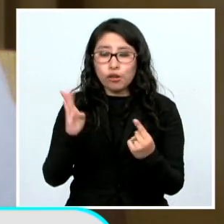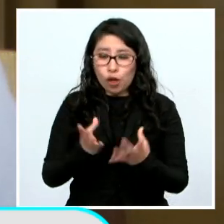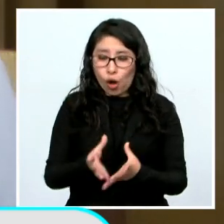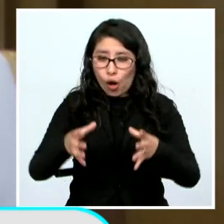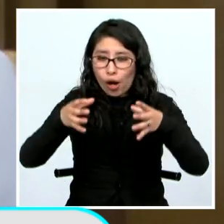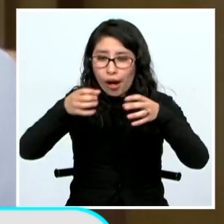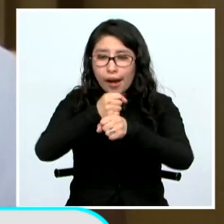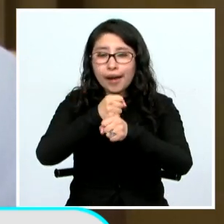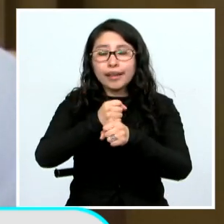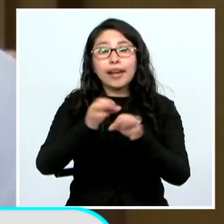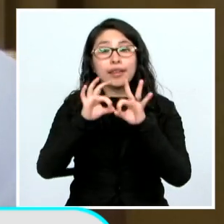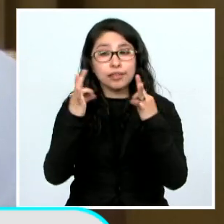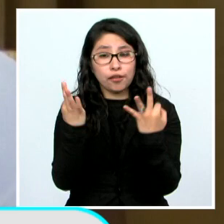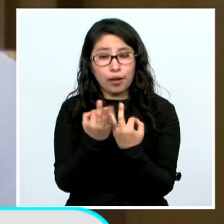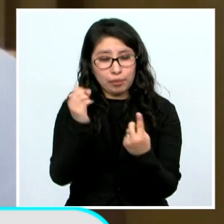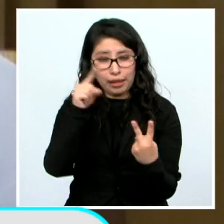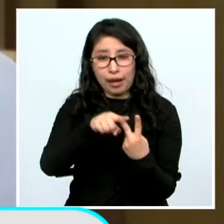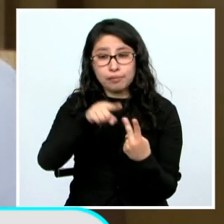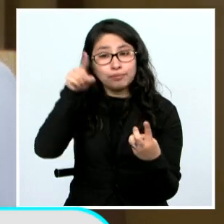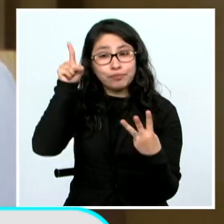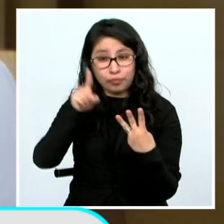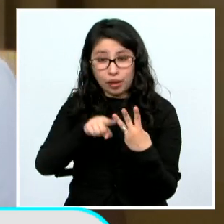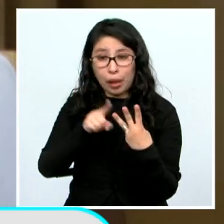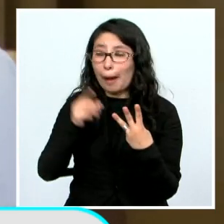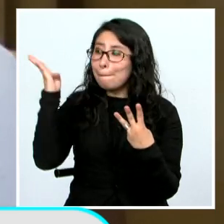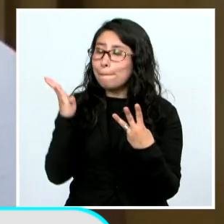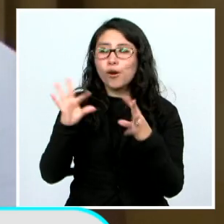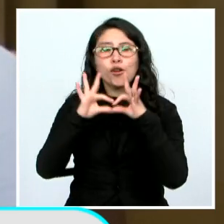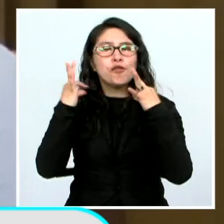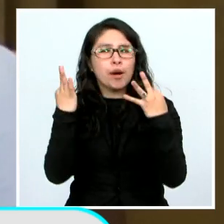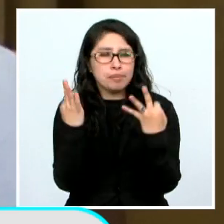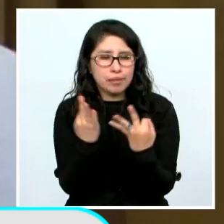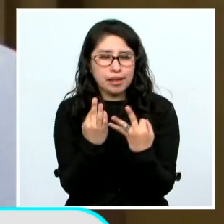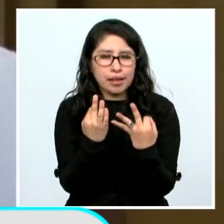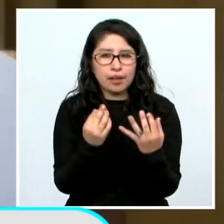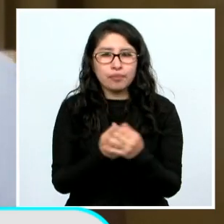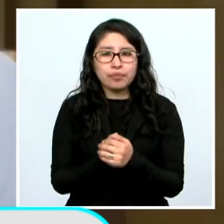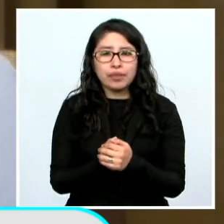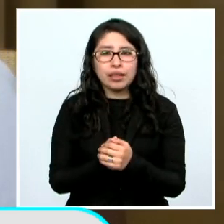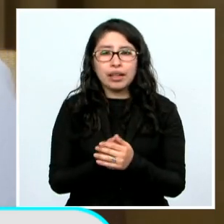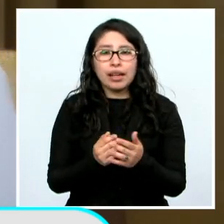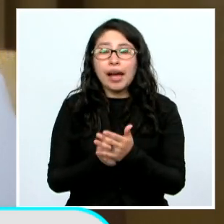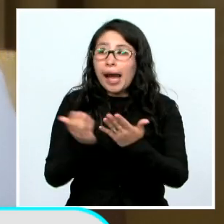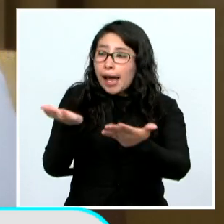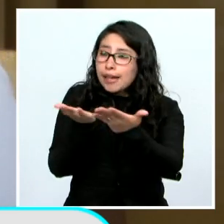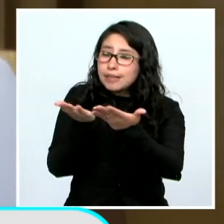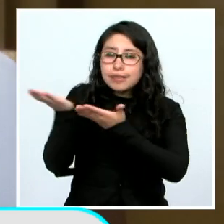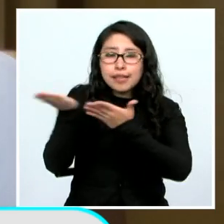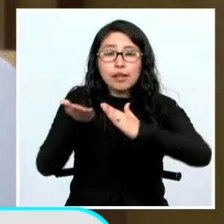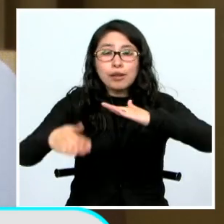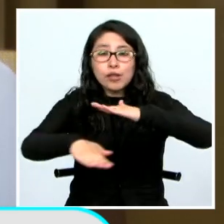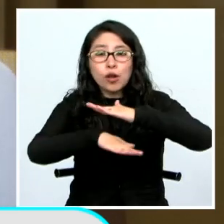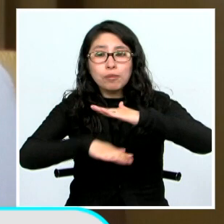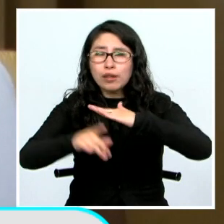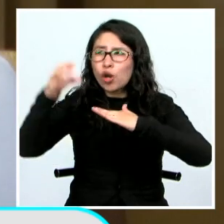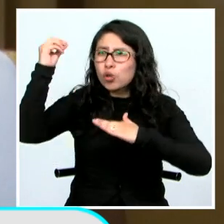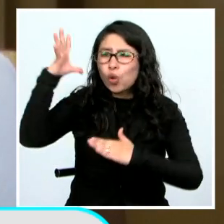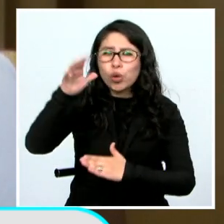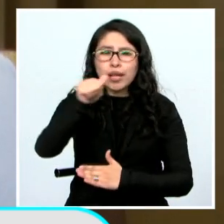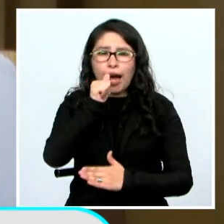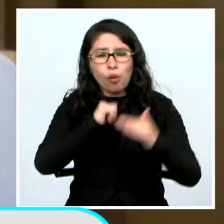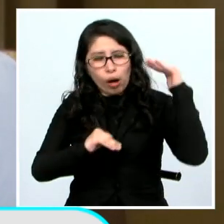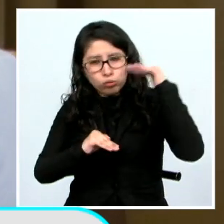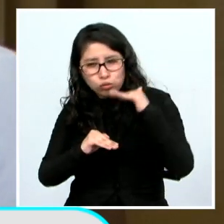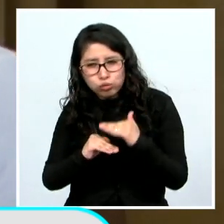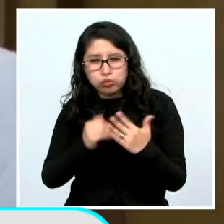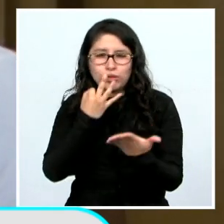familiar, el bono familia. Hemos reducido las tarifas en servicios básicos, congelamos los